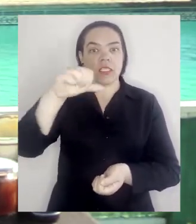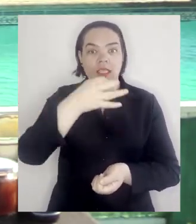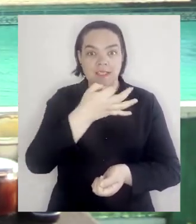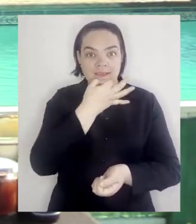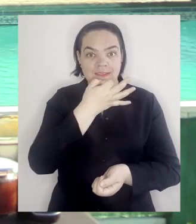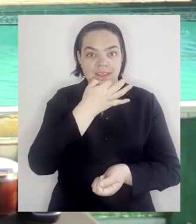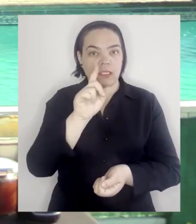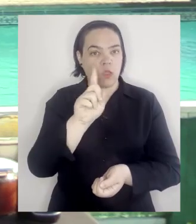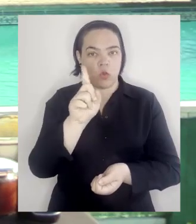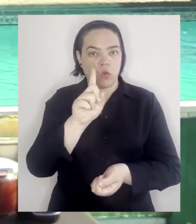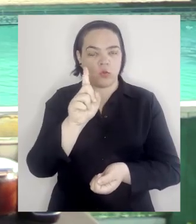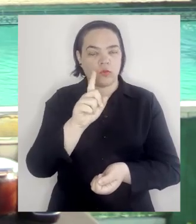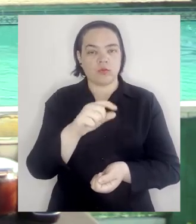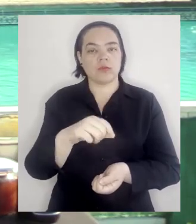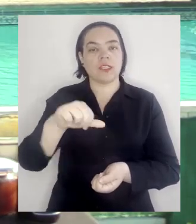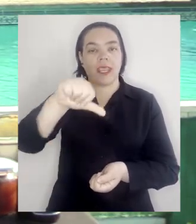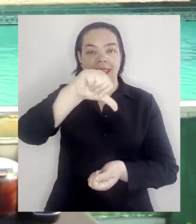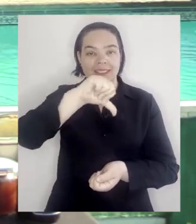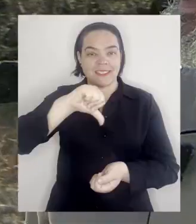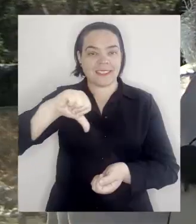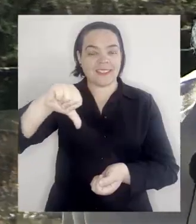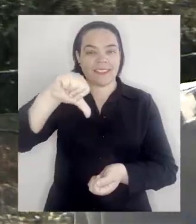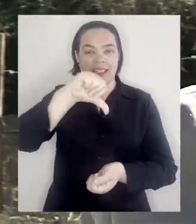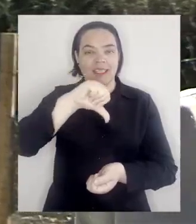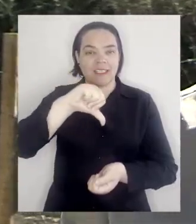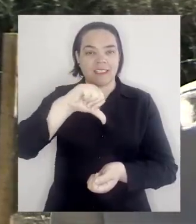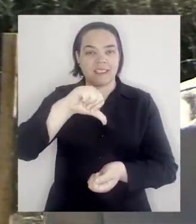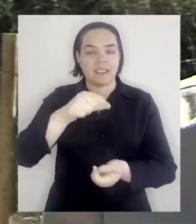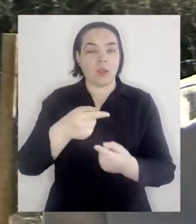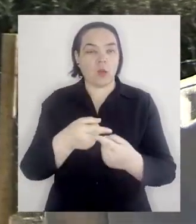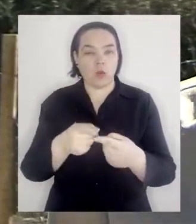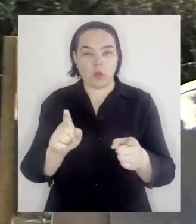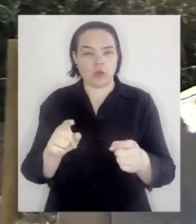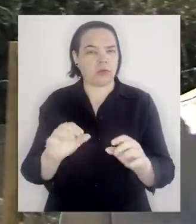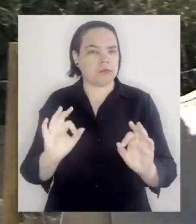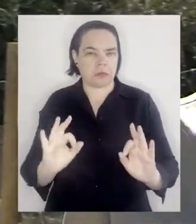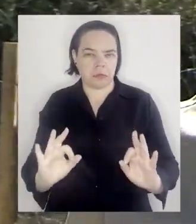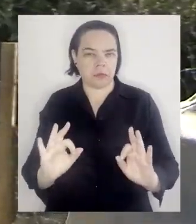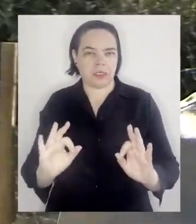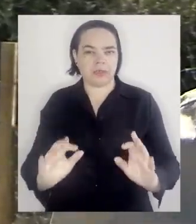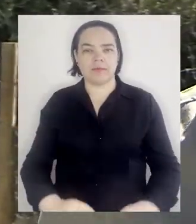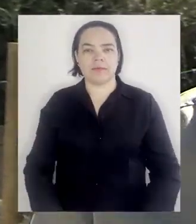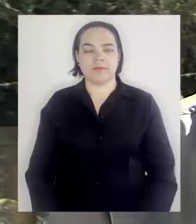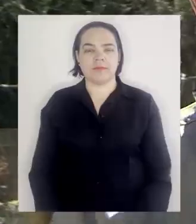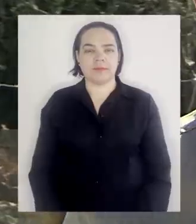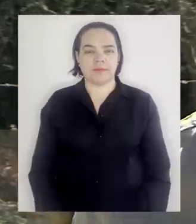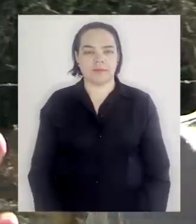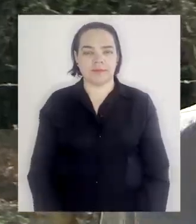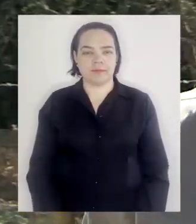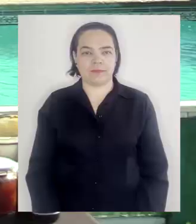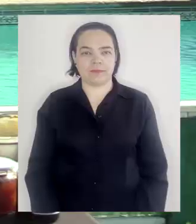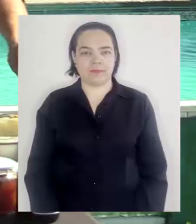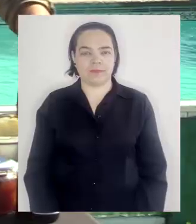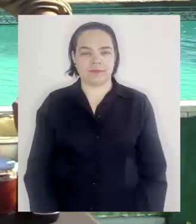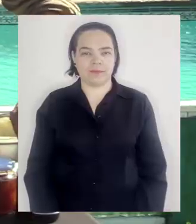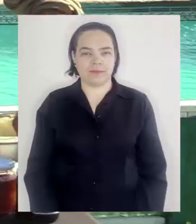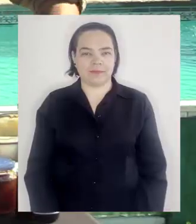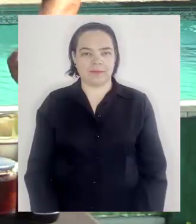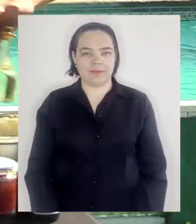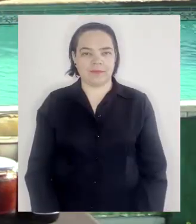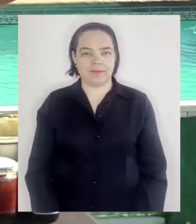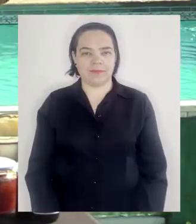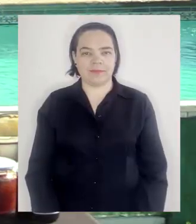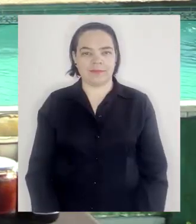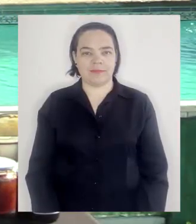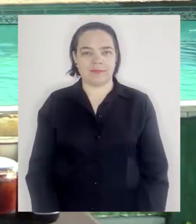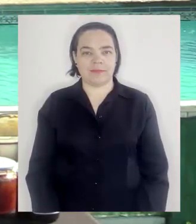de sabor. Se dan cuenta que Oliver me cambia las reglas porque siempre me dice que él usa puro aceite de oliva. Ahora sí, pero, dice que no. Pero esta ya, vez perfecto. No. Ah, ya. Esta vez